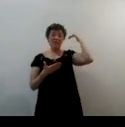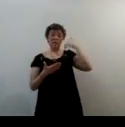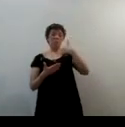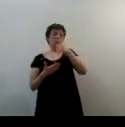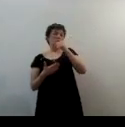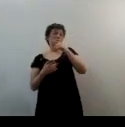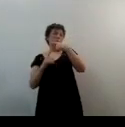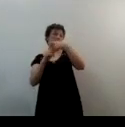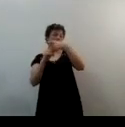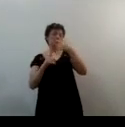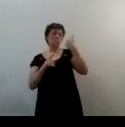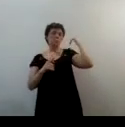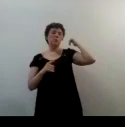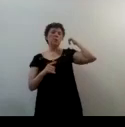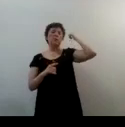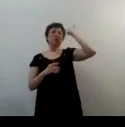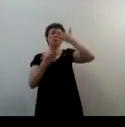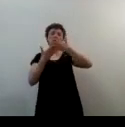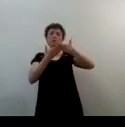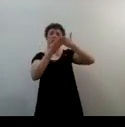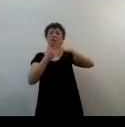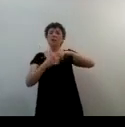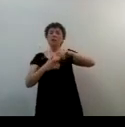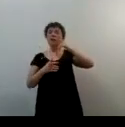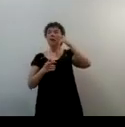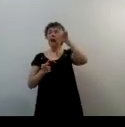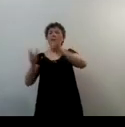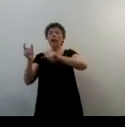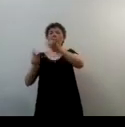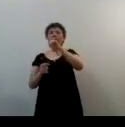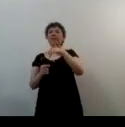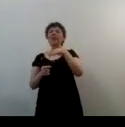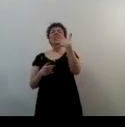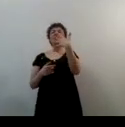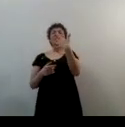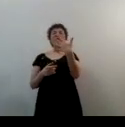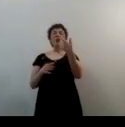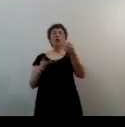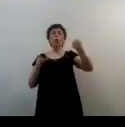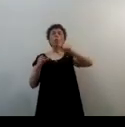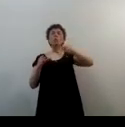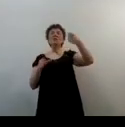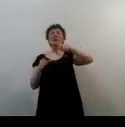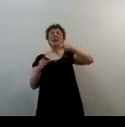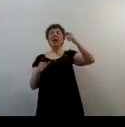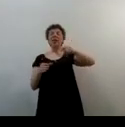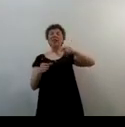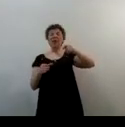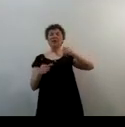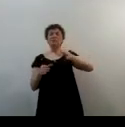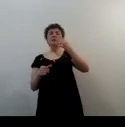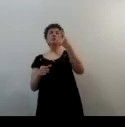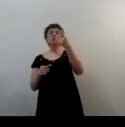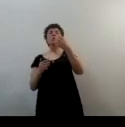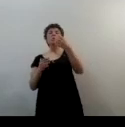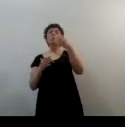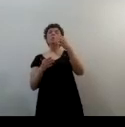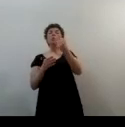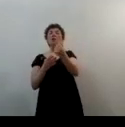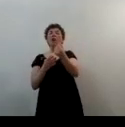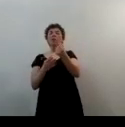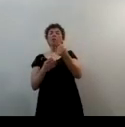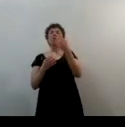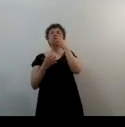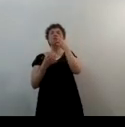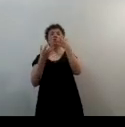años de duración, para que os hagáis una idea, a la gente se le ponía 5 cucharadas soperas de aceite de oliva al día y un puñado de frutos secos todos los días. Y además se le regalaban